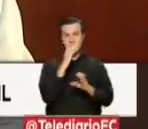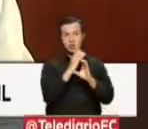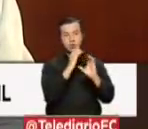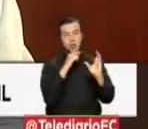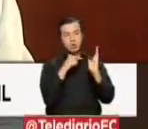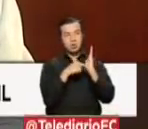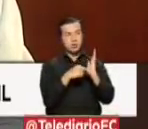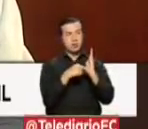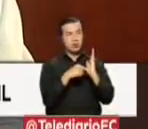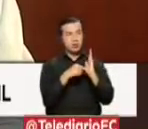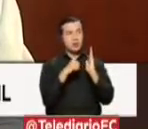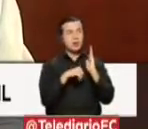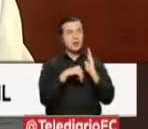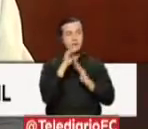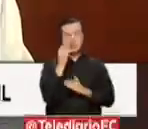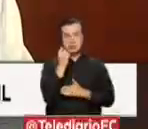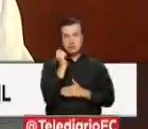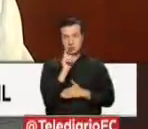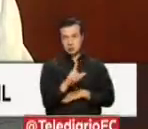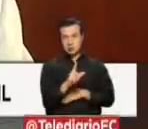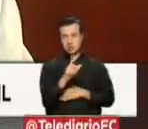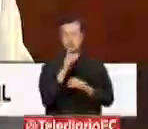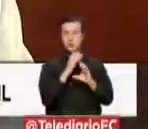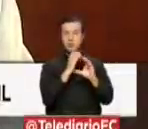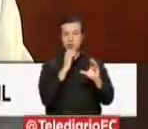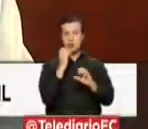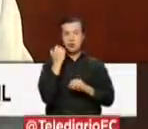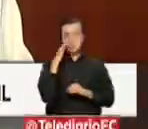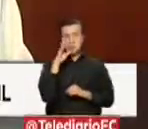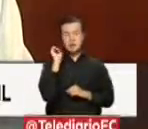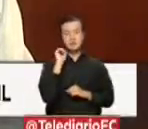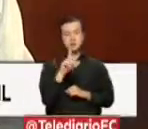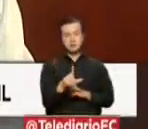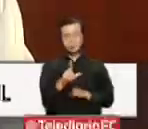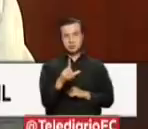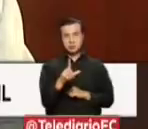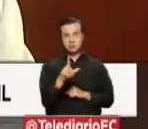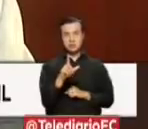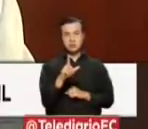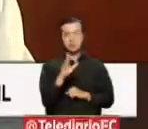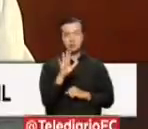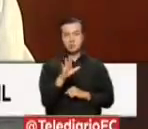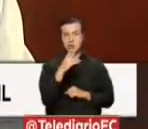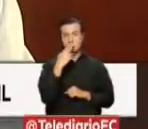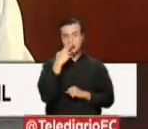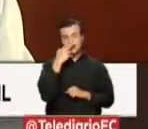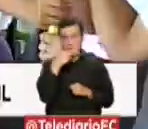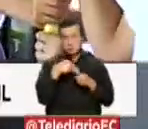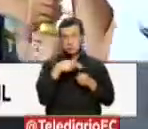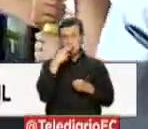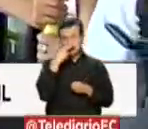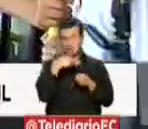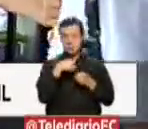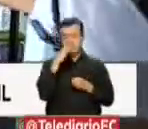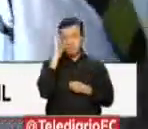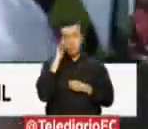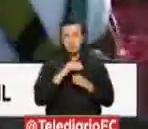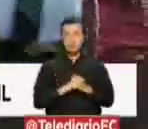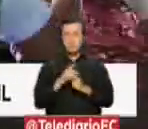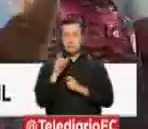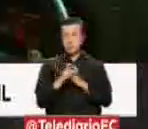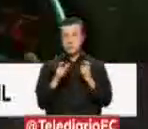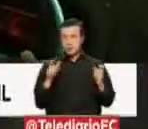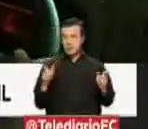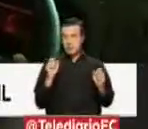servicio tiene un mayor costo. La unidad cuesta más y el costo de combustible es mayor. Por su lado, los